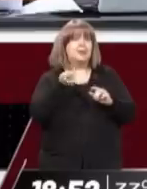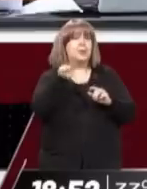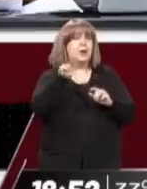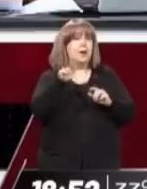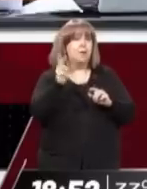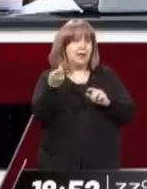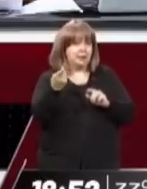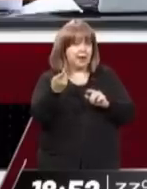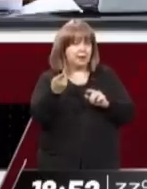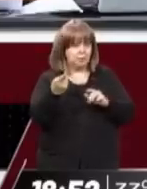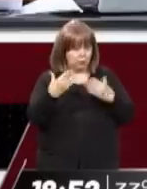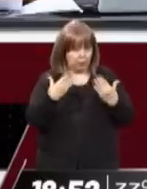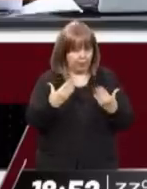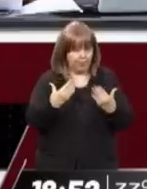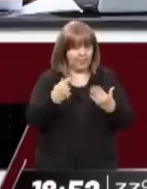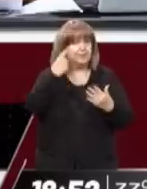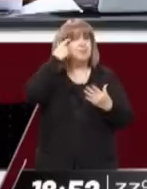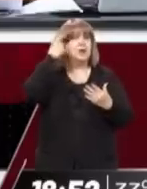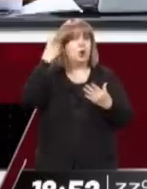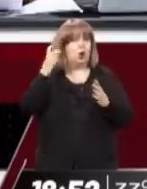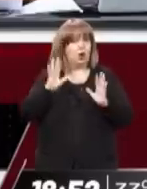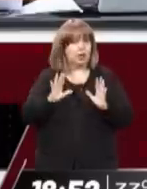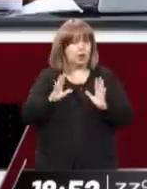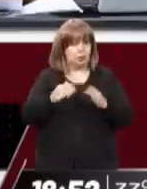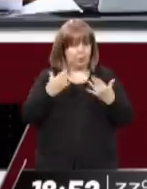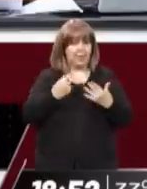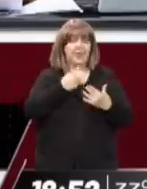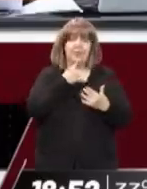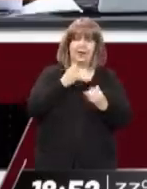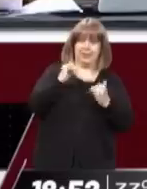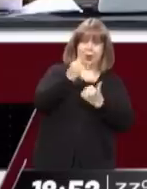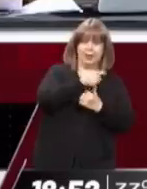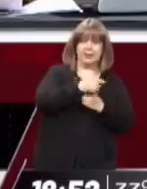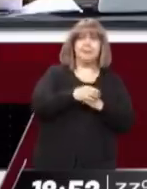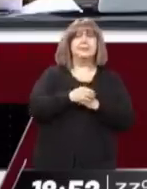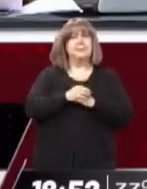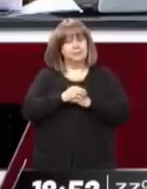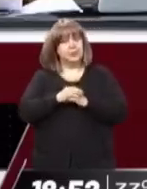claramente con un perfil psicopático, es decir, con las características manipulatorias